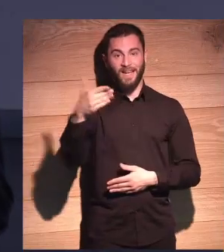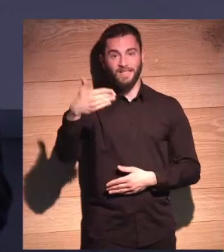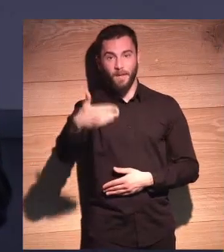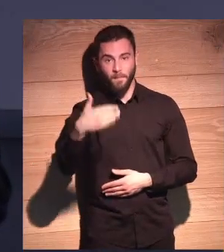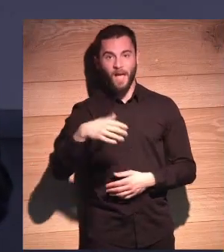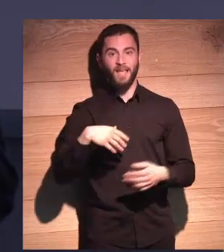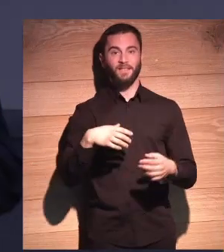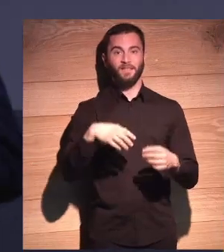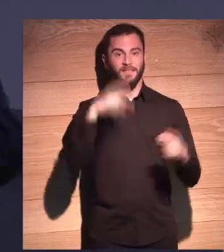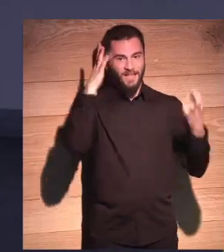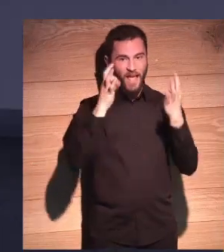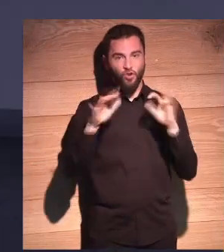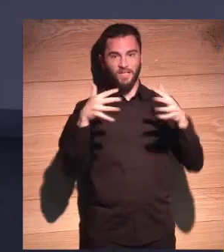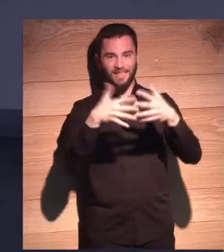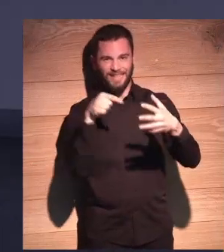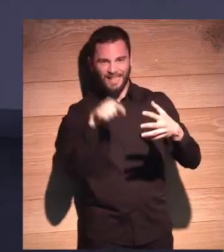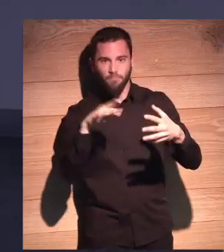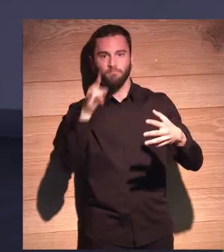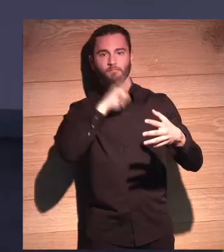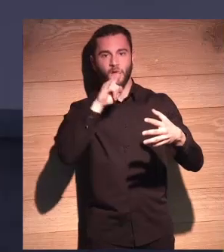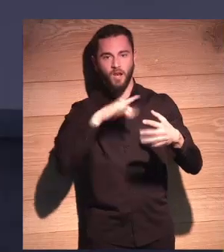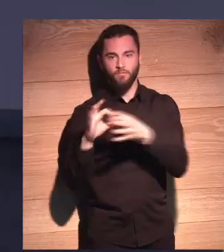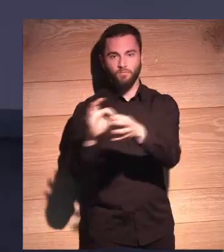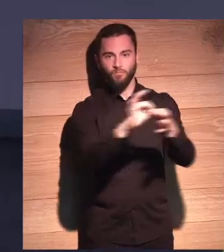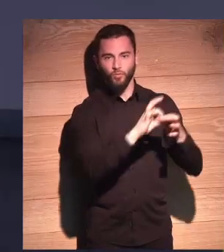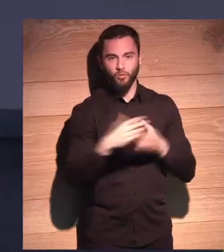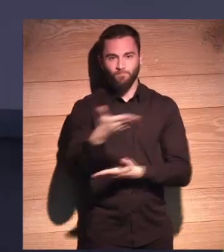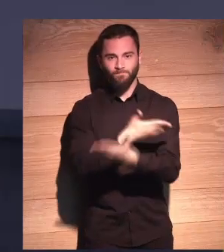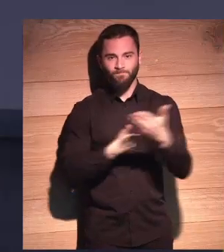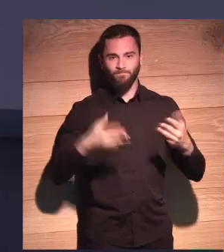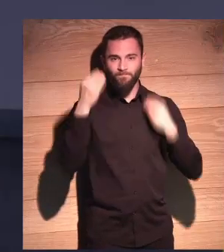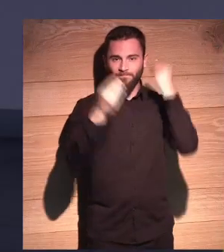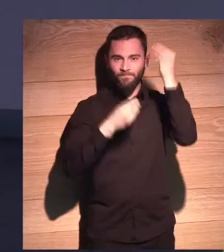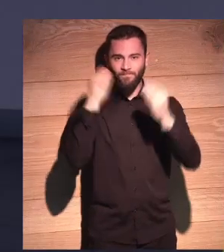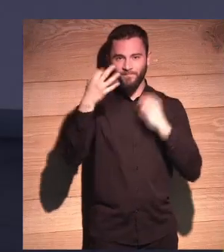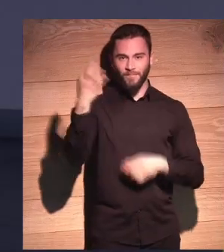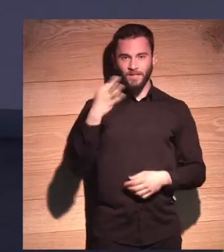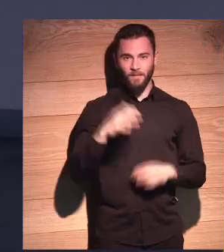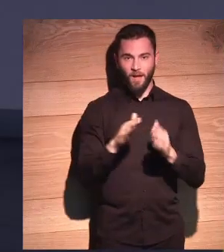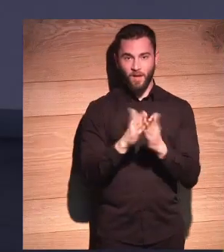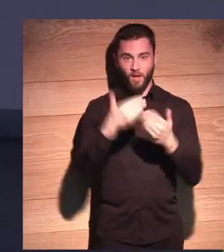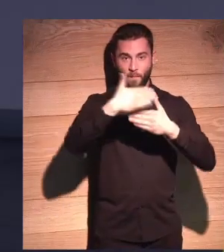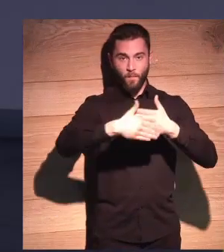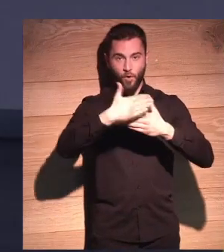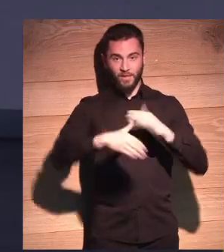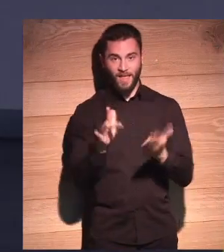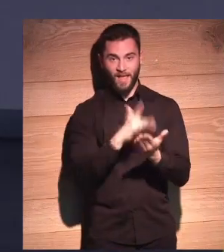tenemos que reflexionar conjuntamente sobre esto. La portada de este número de Telos